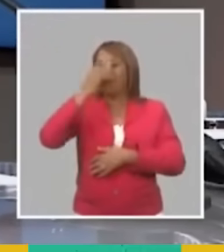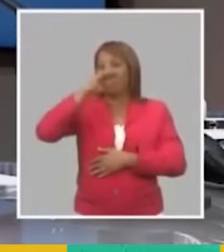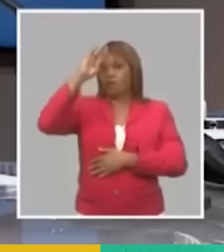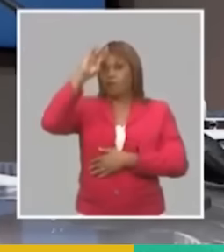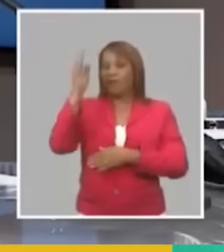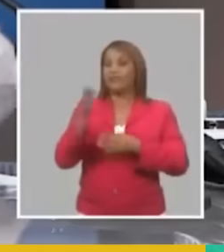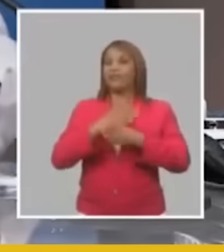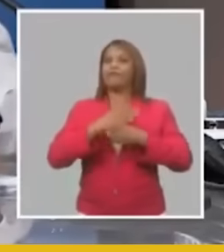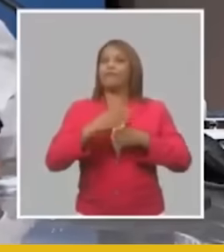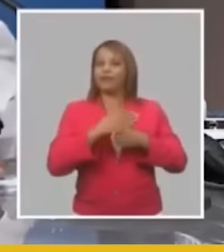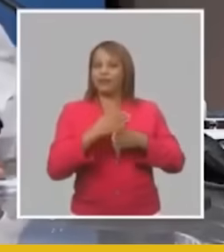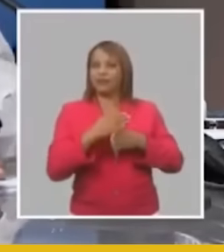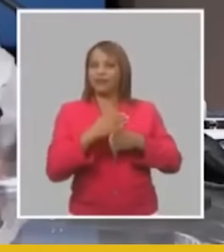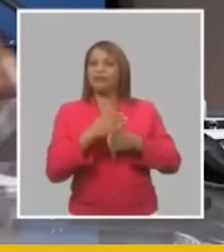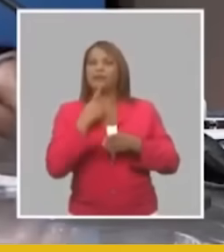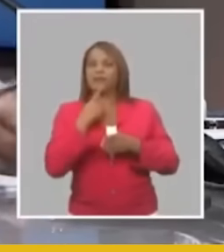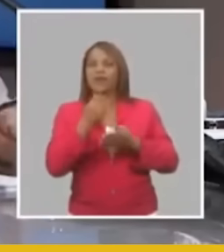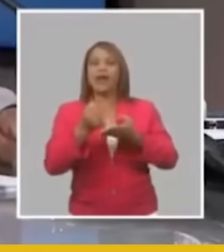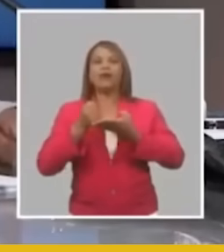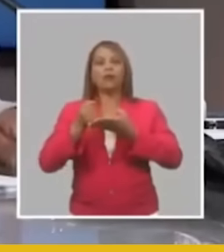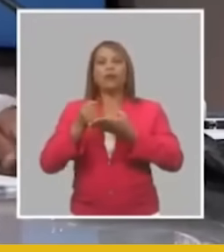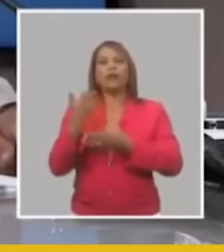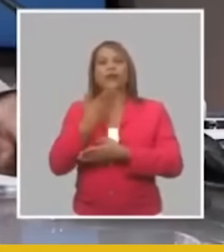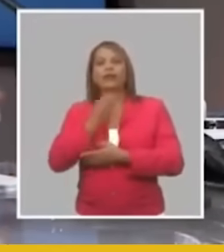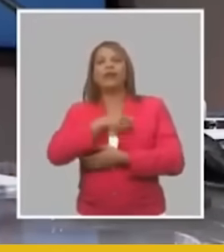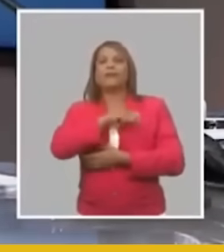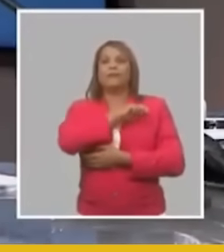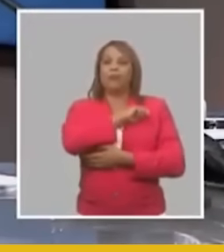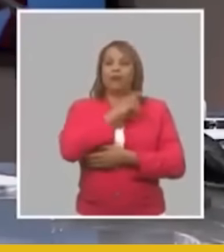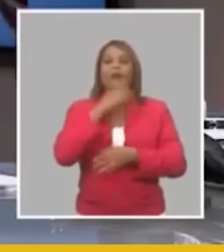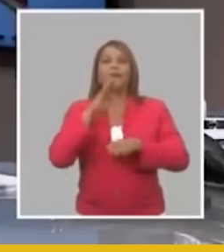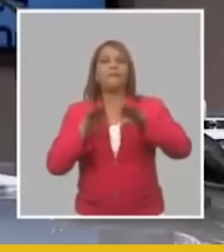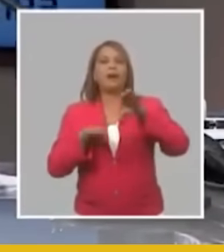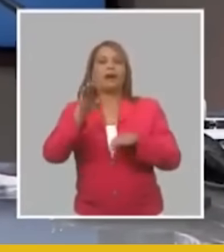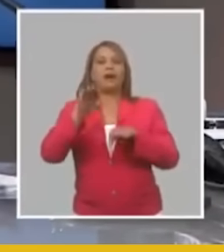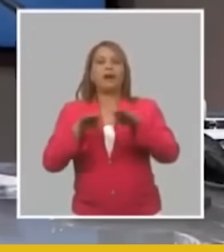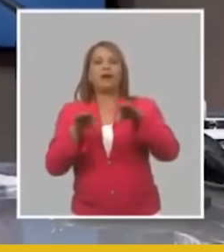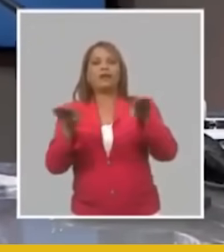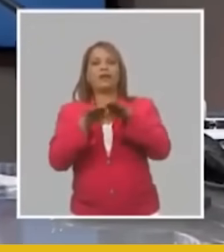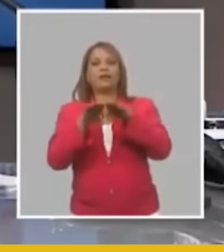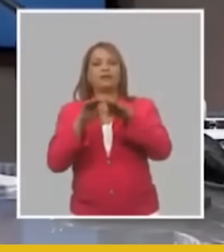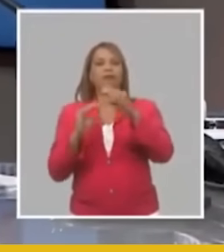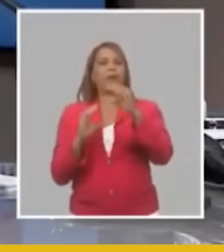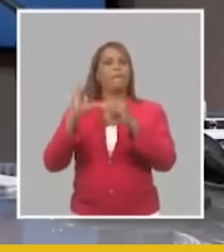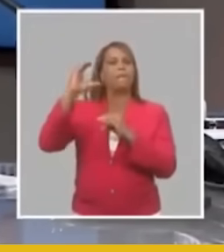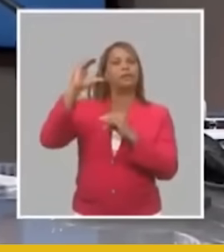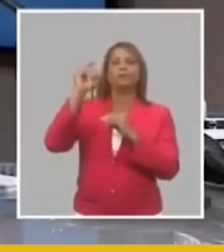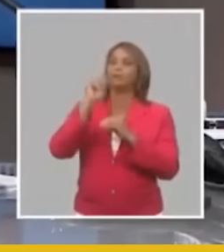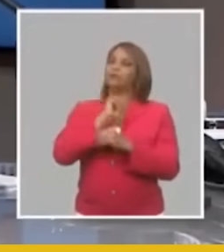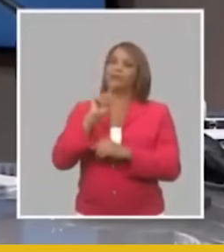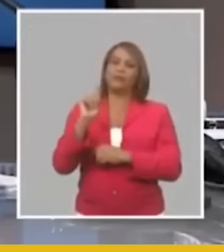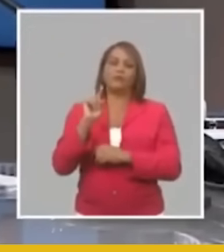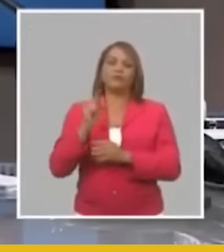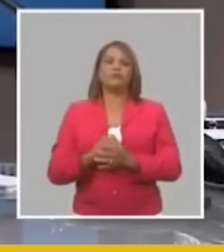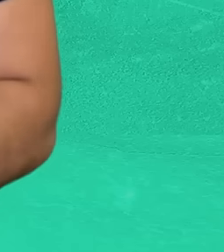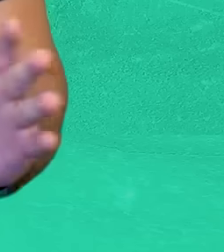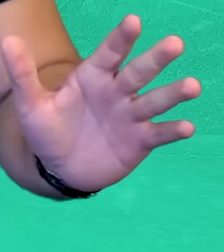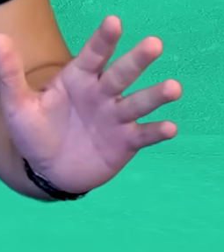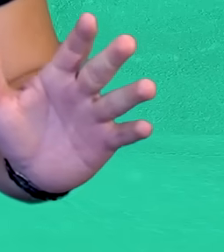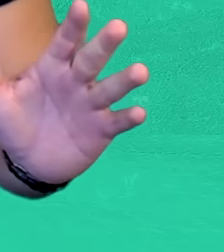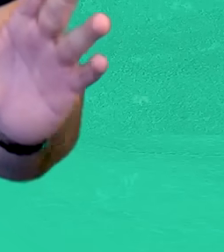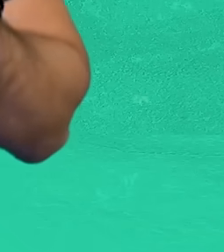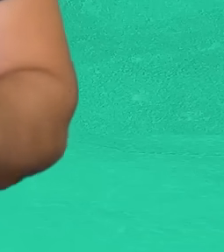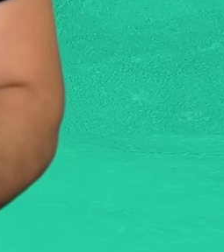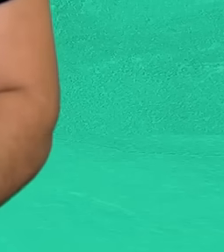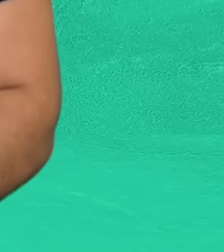tenemos, nos permite crear condiciones para que ese crecimiento de los precios no sea por encima de lo que hemos diseñado.